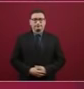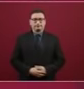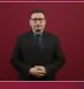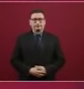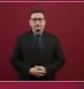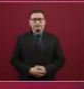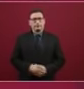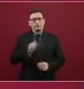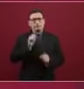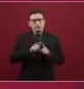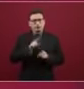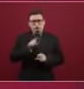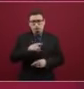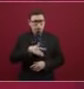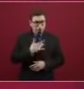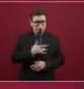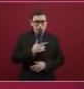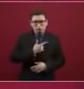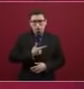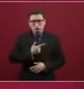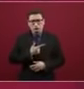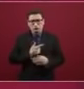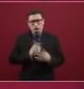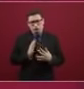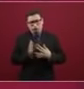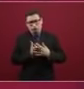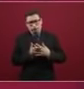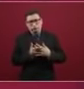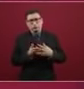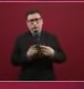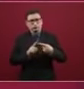si les parece, la segunda parte